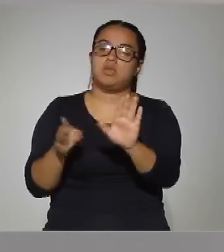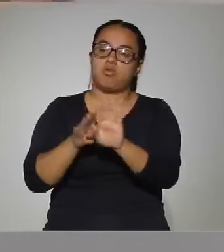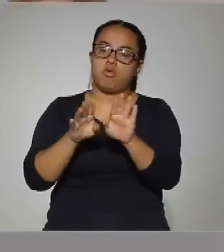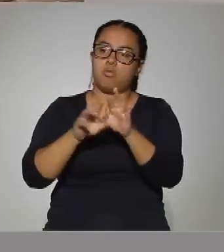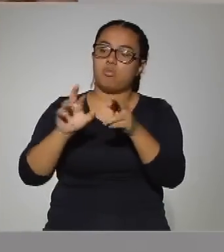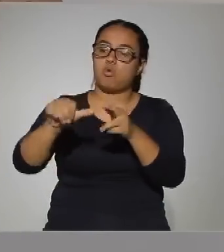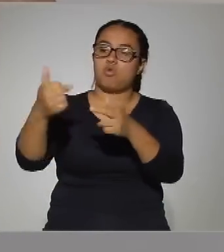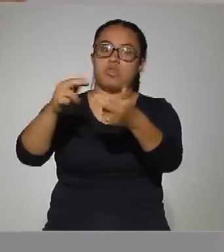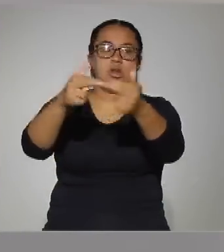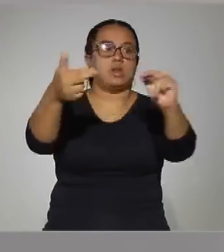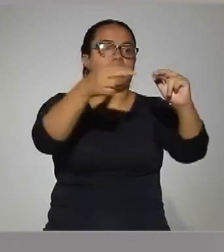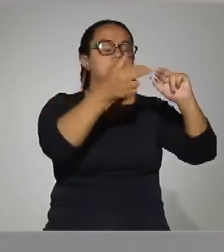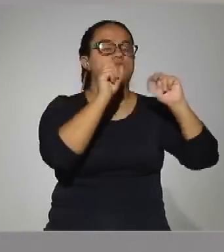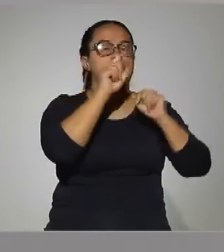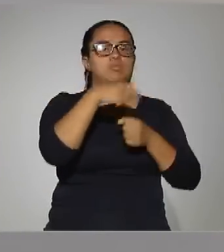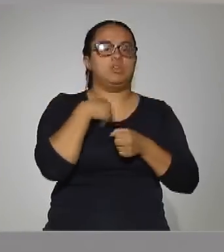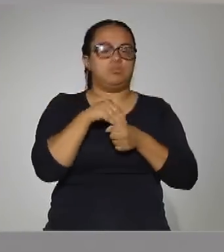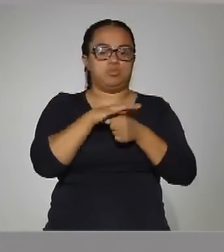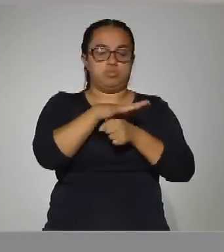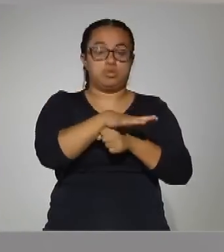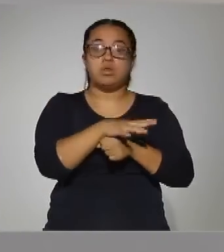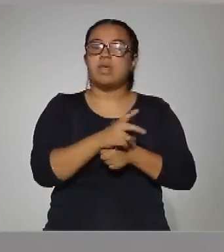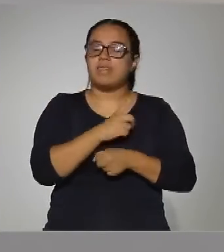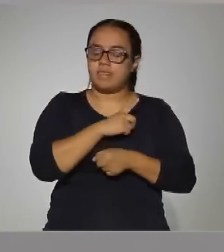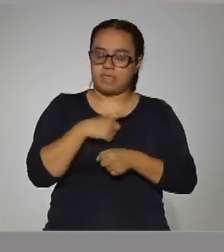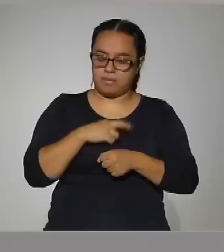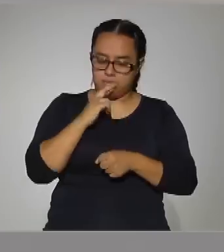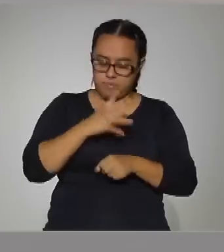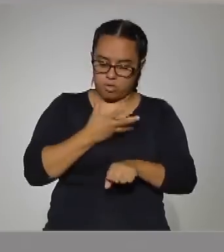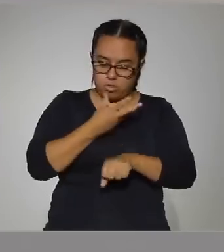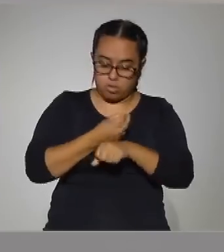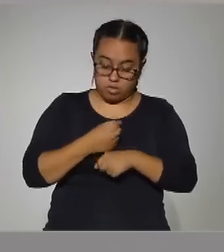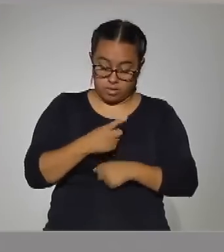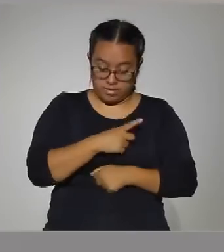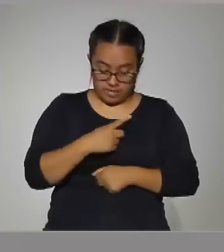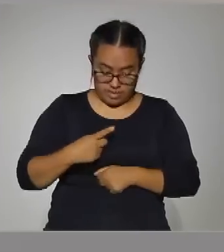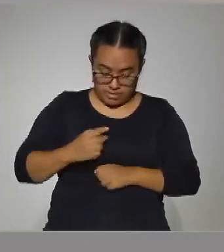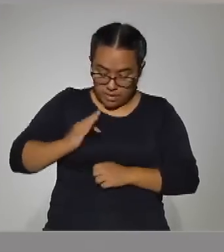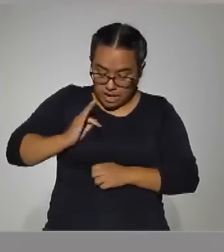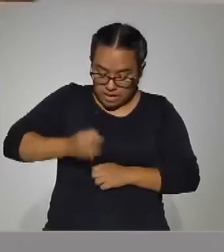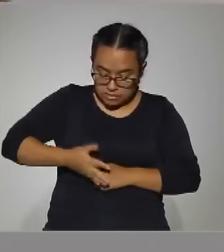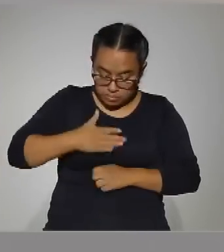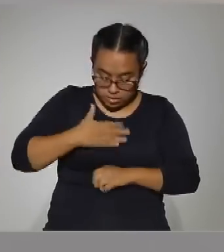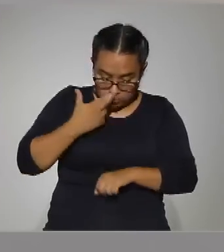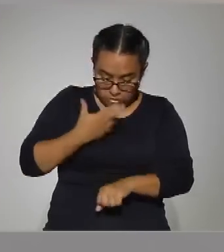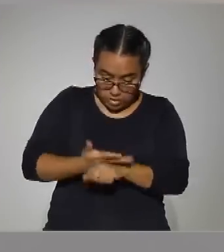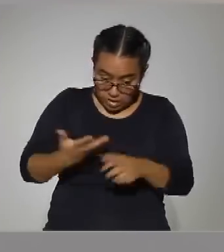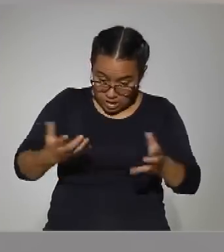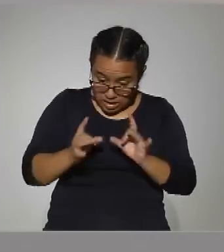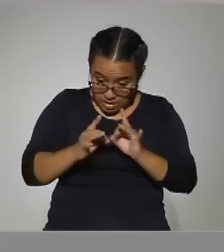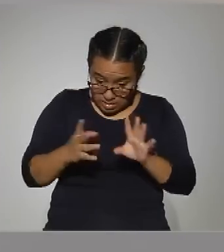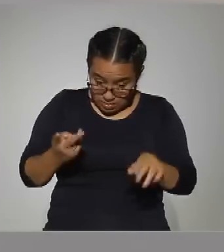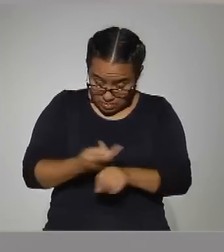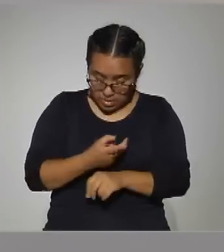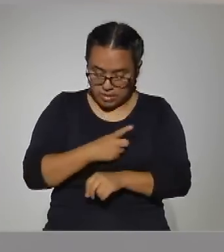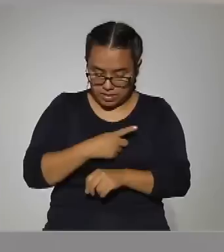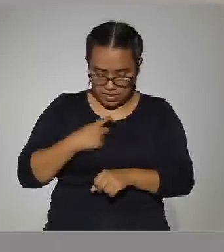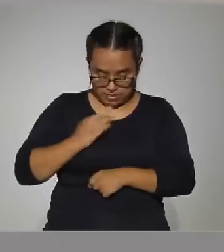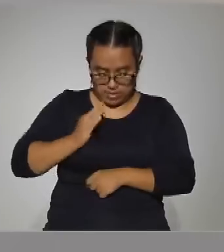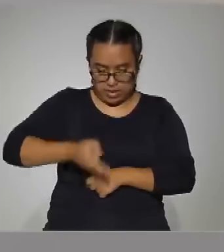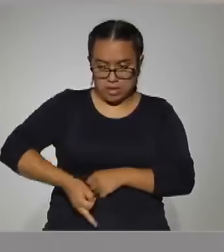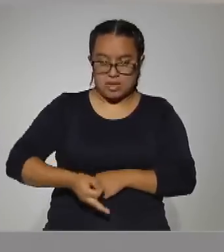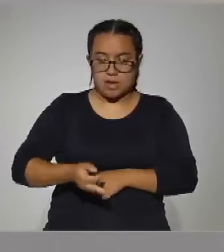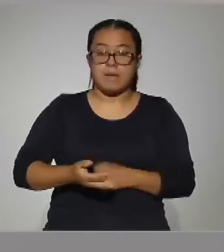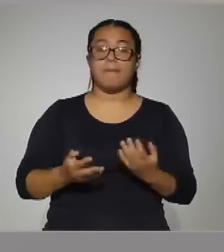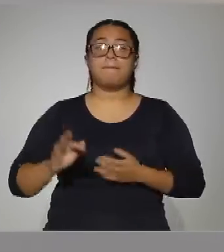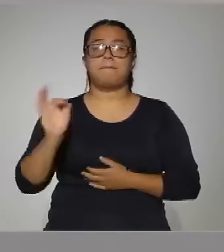Y la forma de reparar es, primero, asumo la responsabilidad de lo ocurrido y mi participación en lo ocurrido. Exacto.